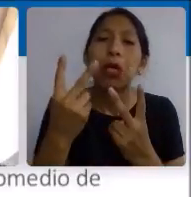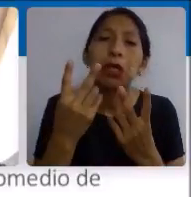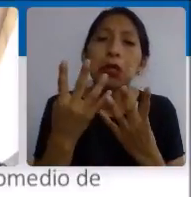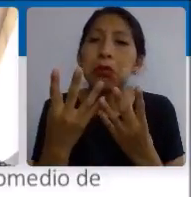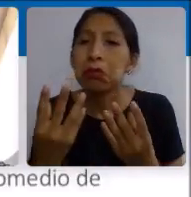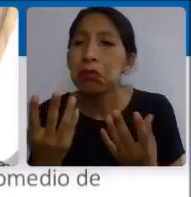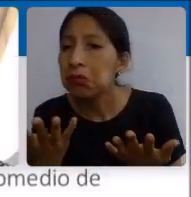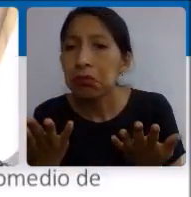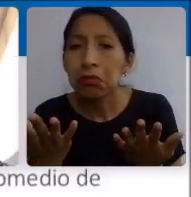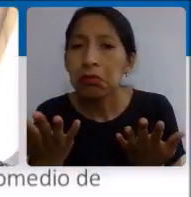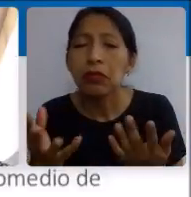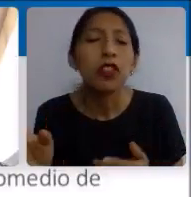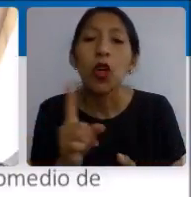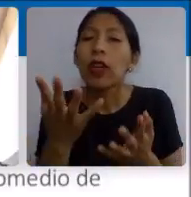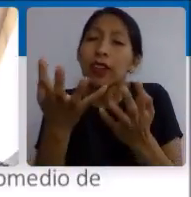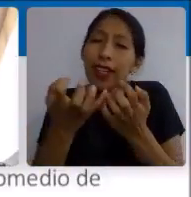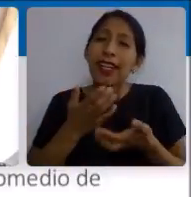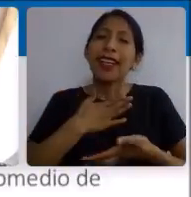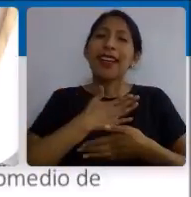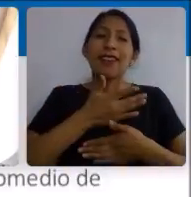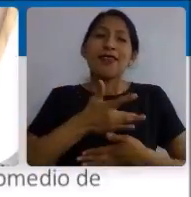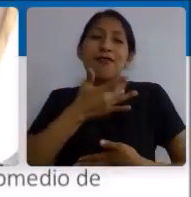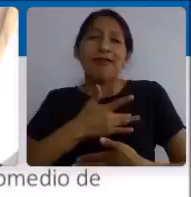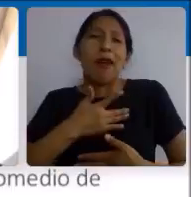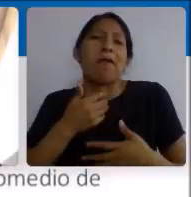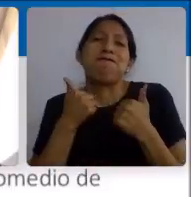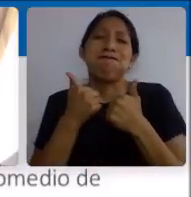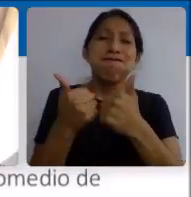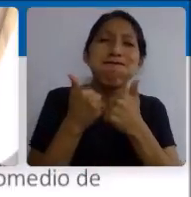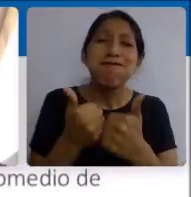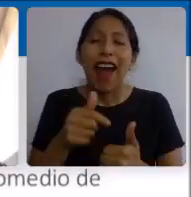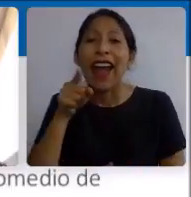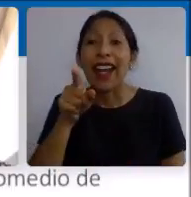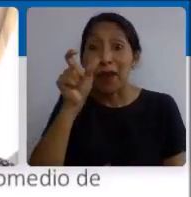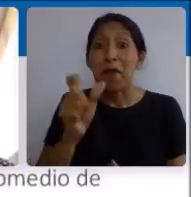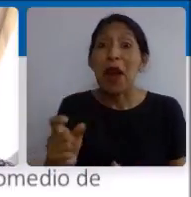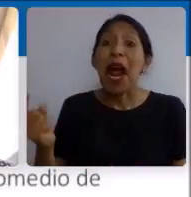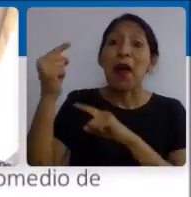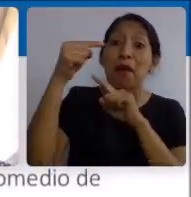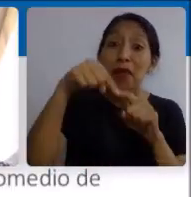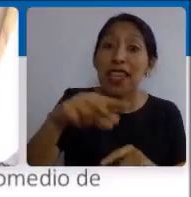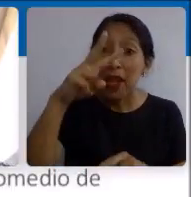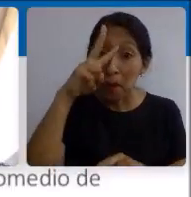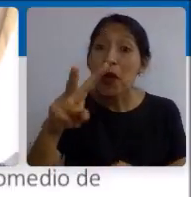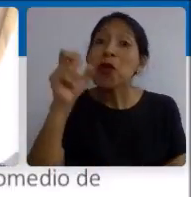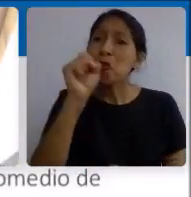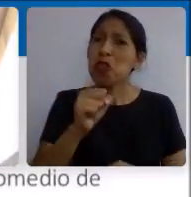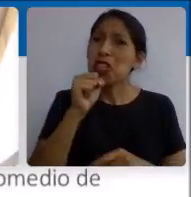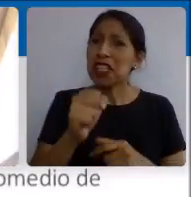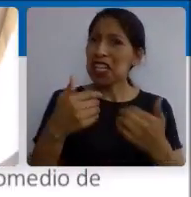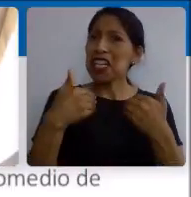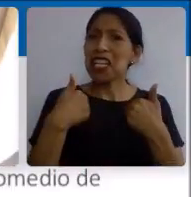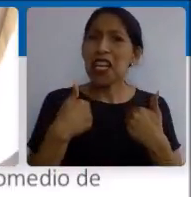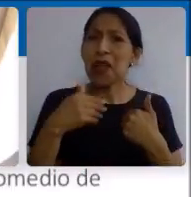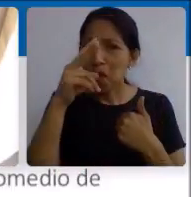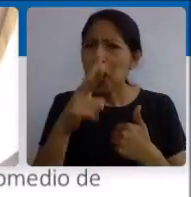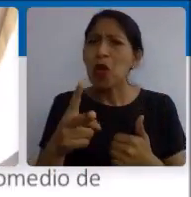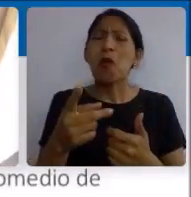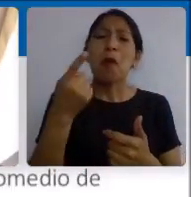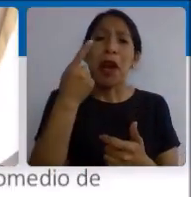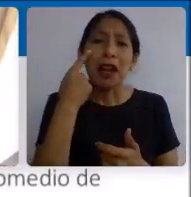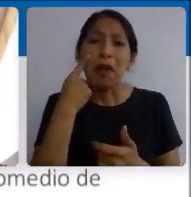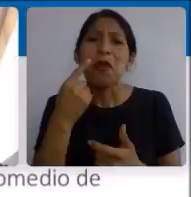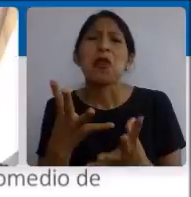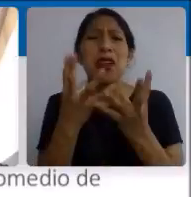¿no? Es aquel que es el que viene al Perú, ¿no? Y el Perú tiene mucho para ofrecer en esa